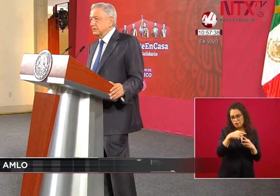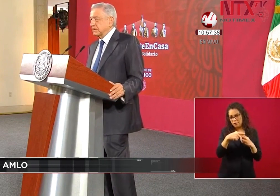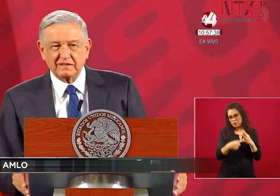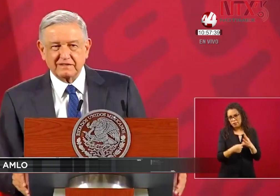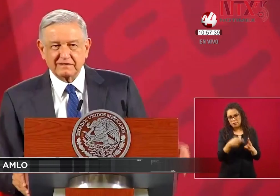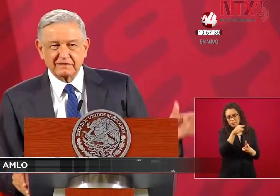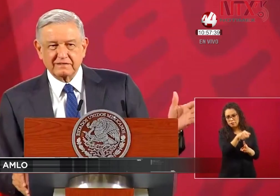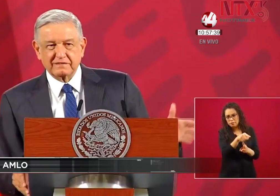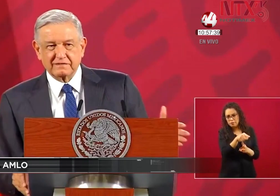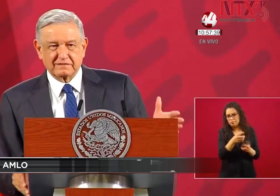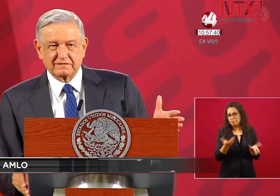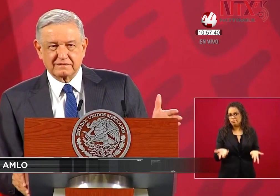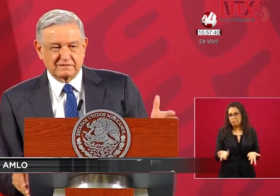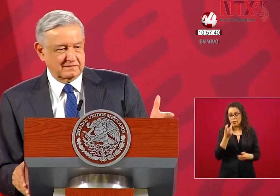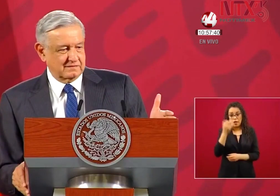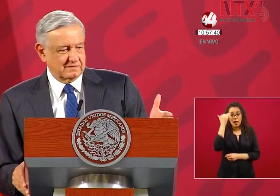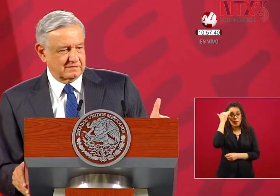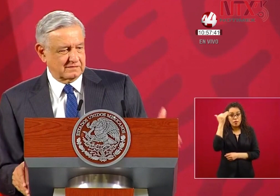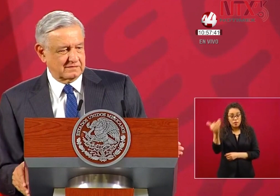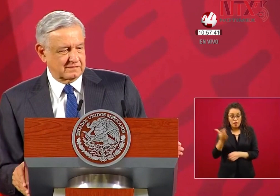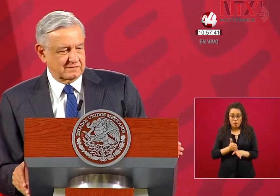recibían.